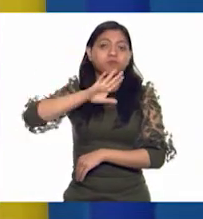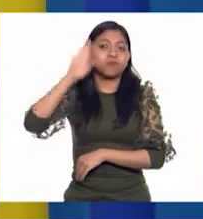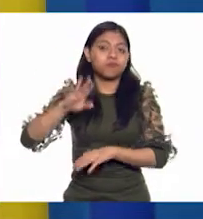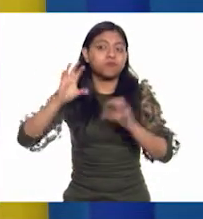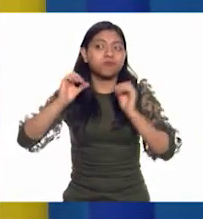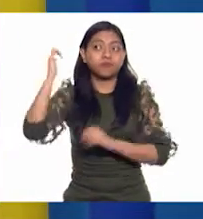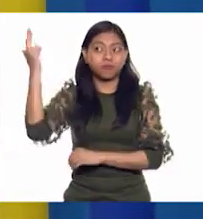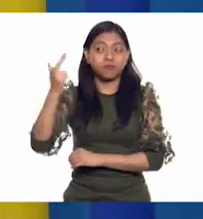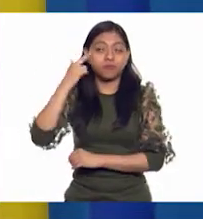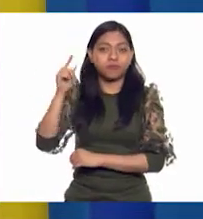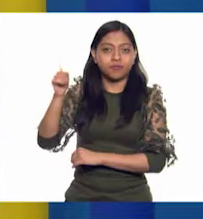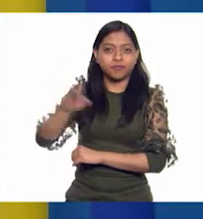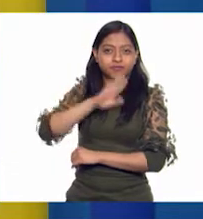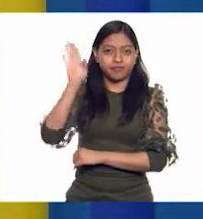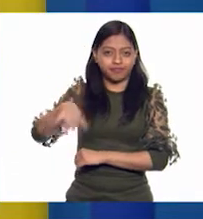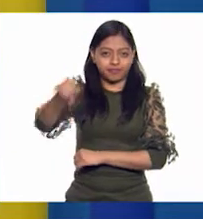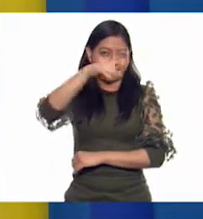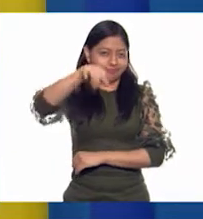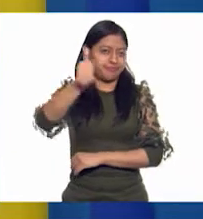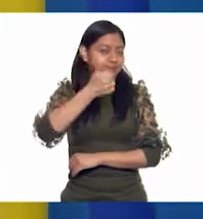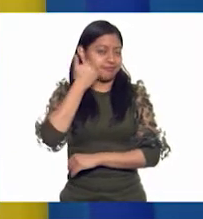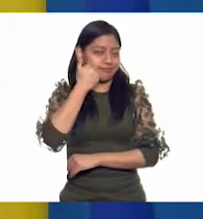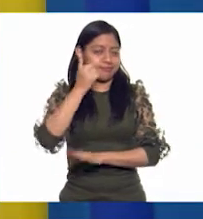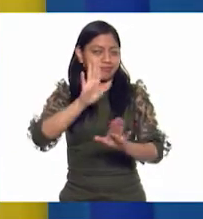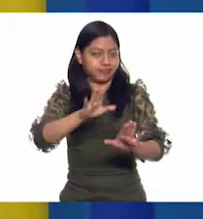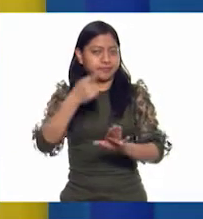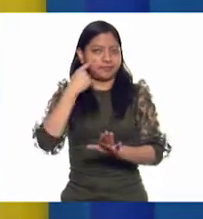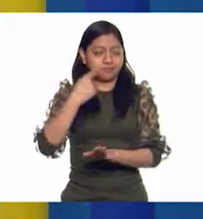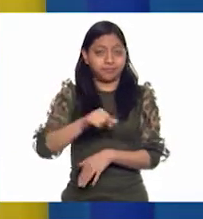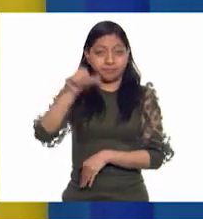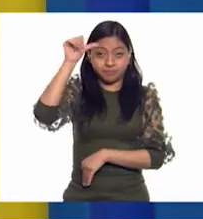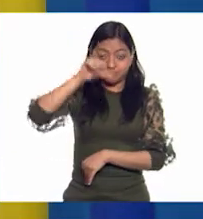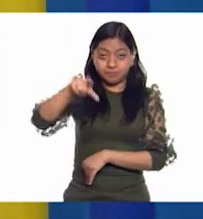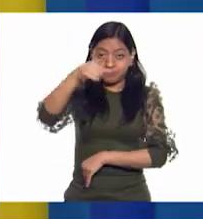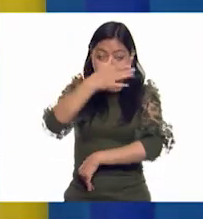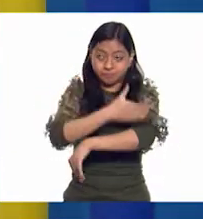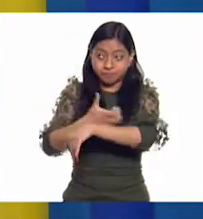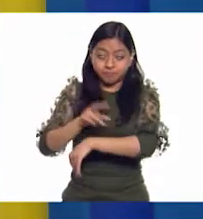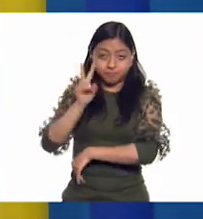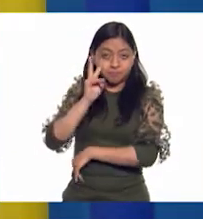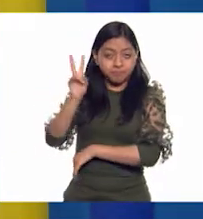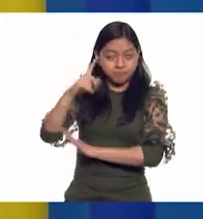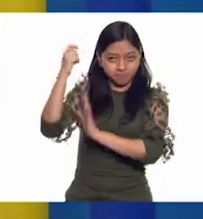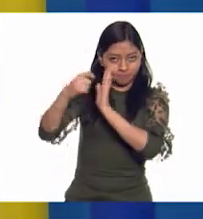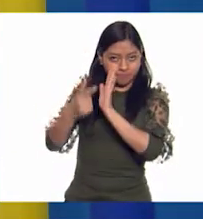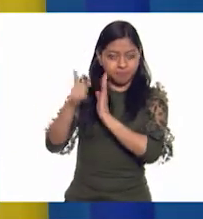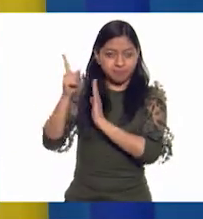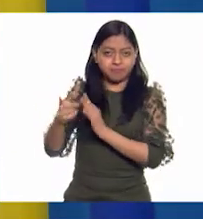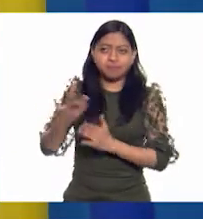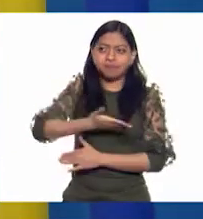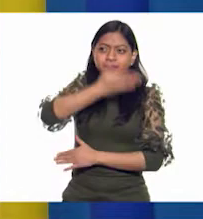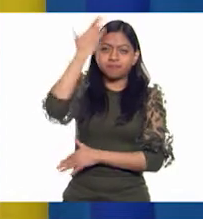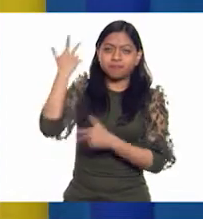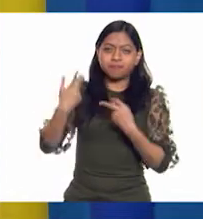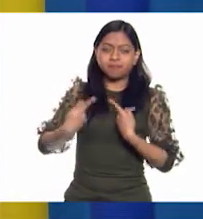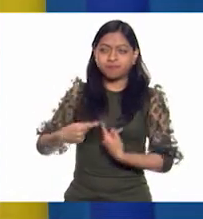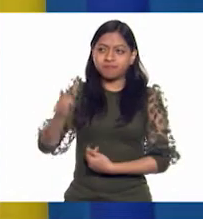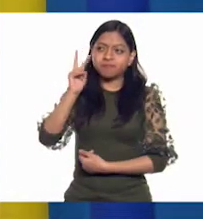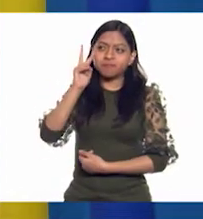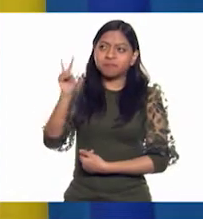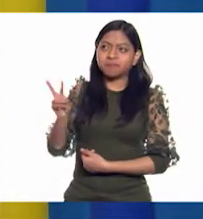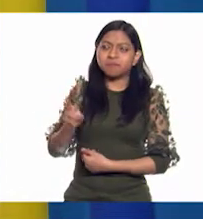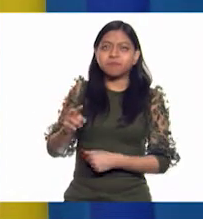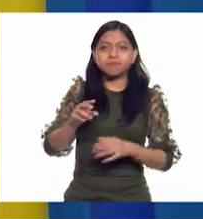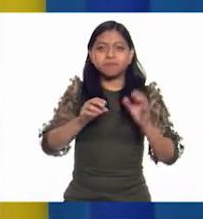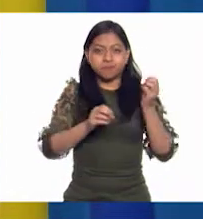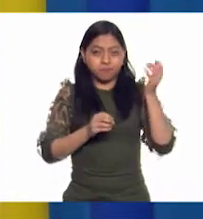Alumnas y alumnos en María, acompáñame a observar el siguiente video de cómo interpretaban las diferentes culturas